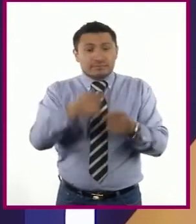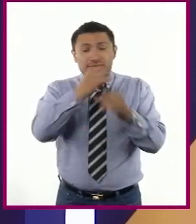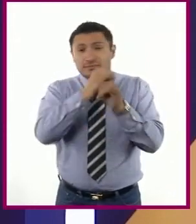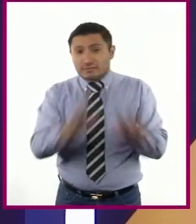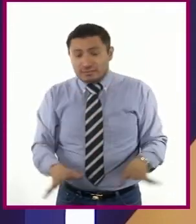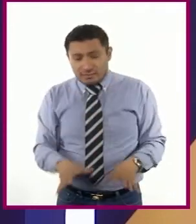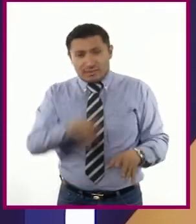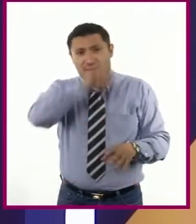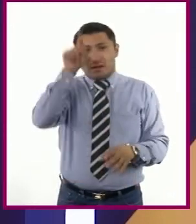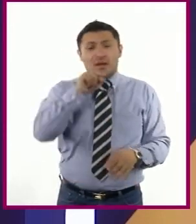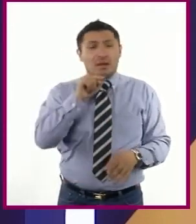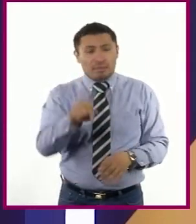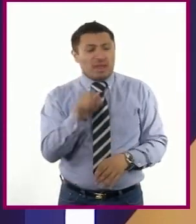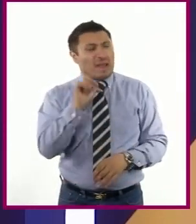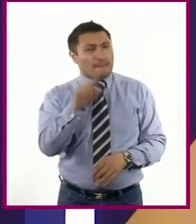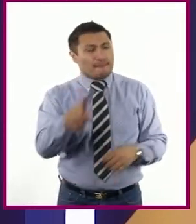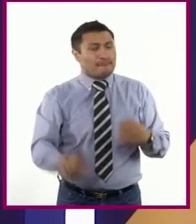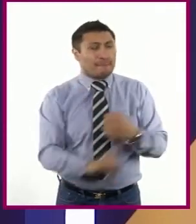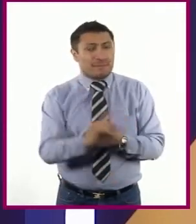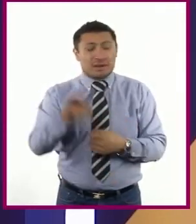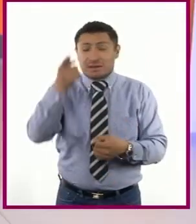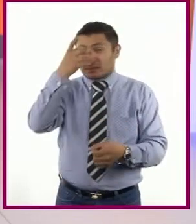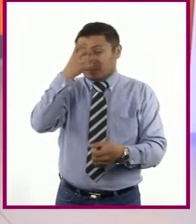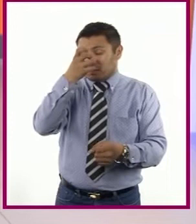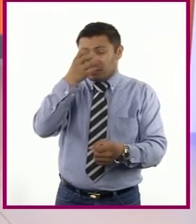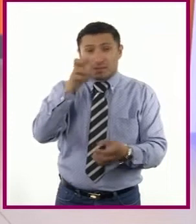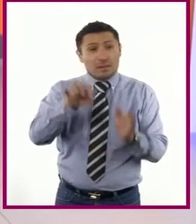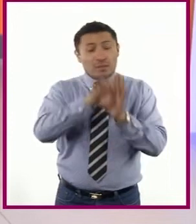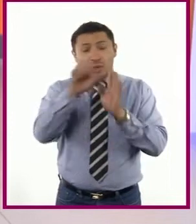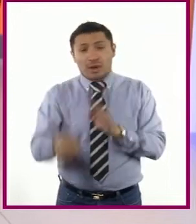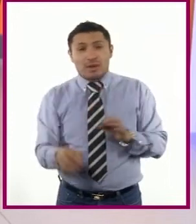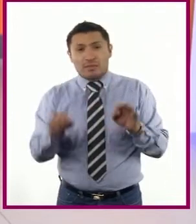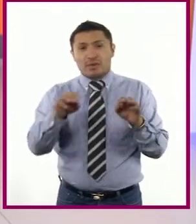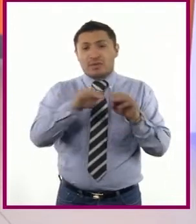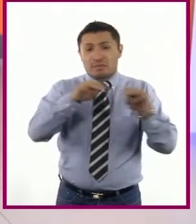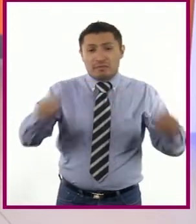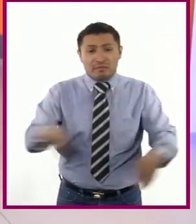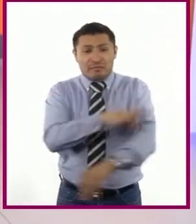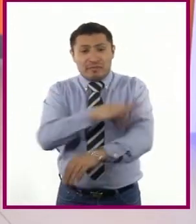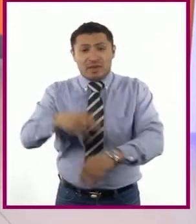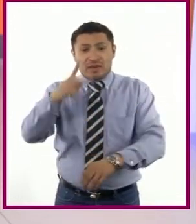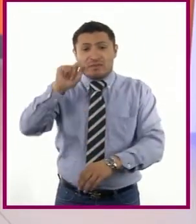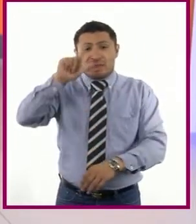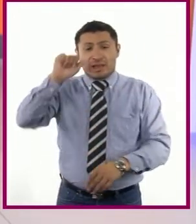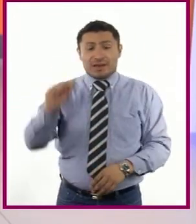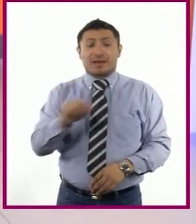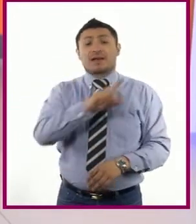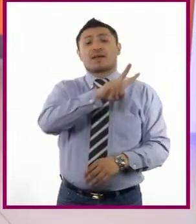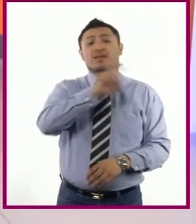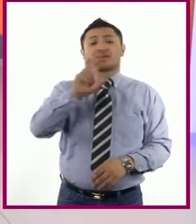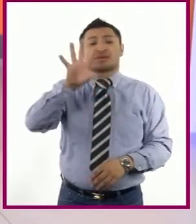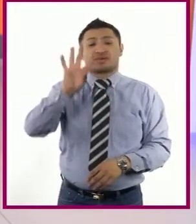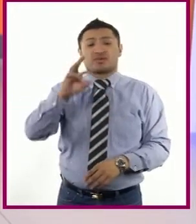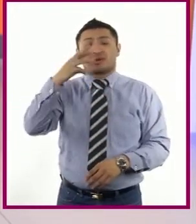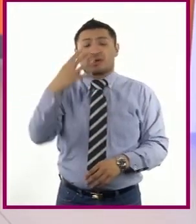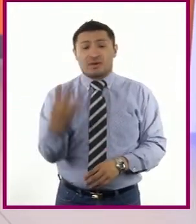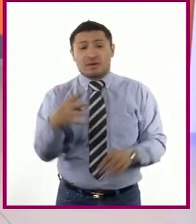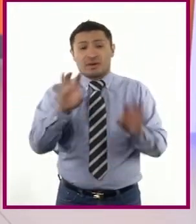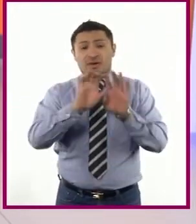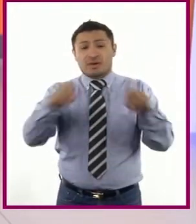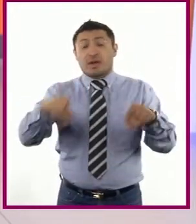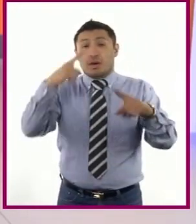las incógnitas del mismo. En este caso tenemos medidas de la placa 244 centímetros por